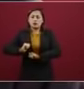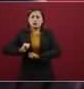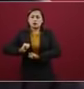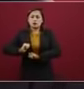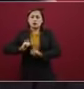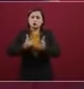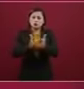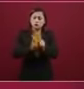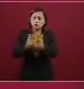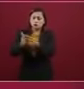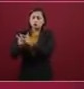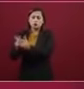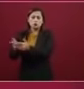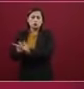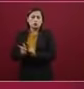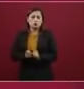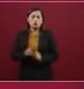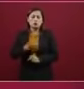parlamentarias, su